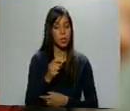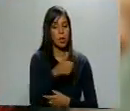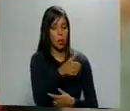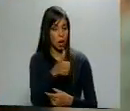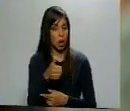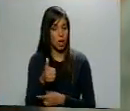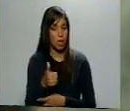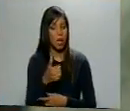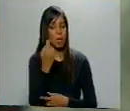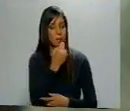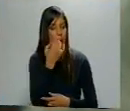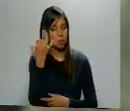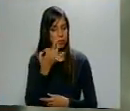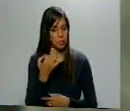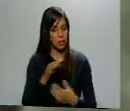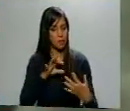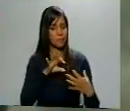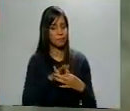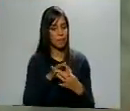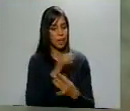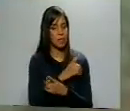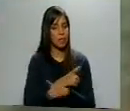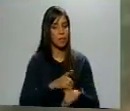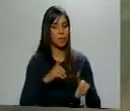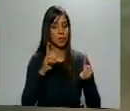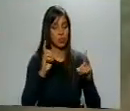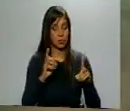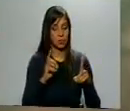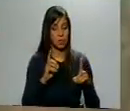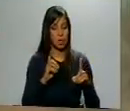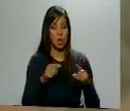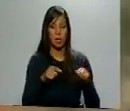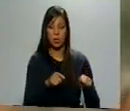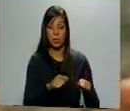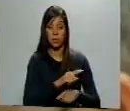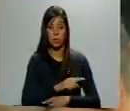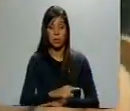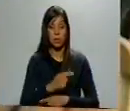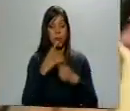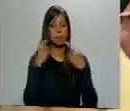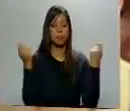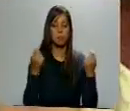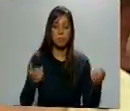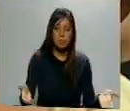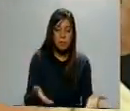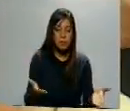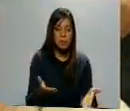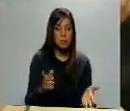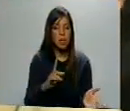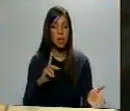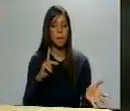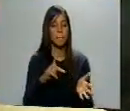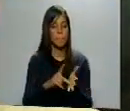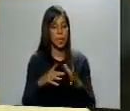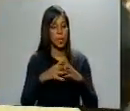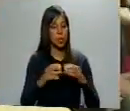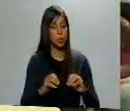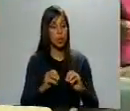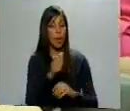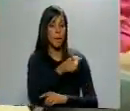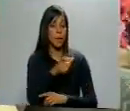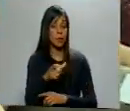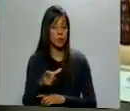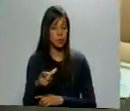realmente comprometidas con la democracia se encuentran en la obligación de promover la participación de todas las